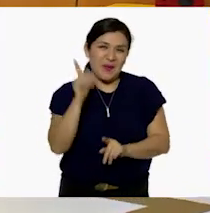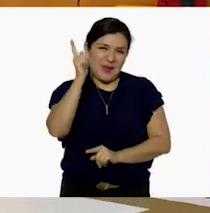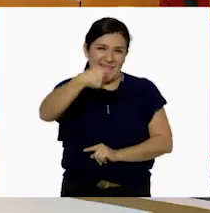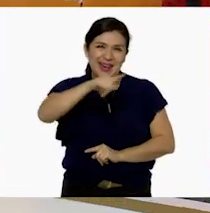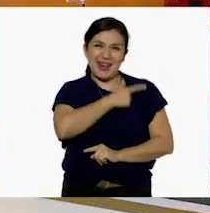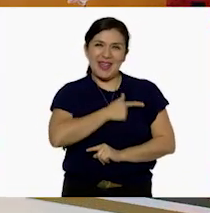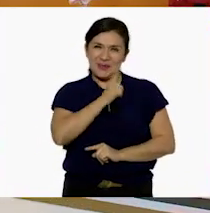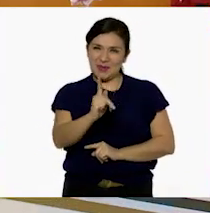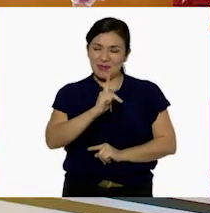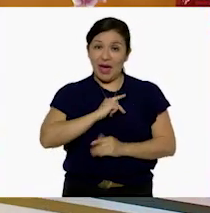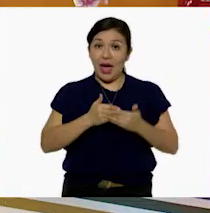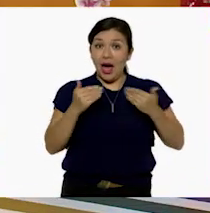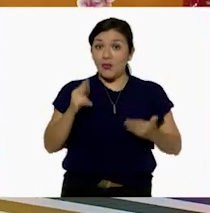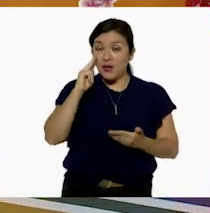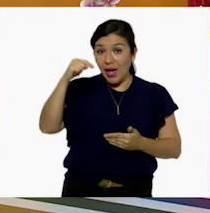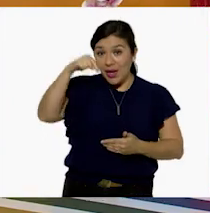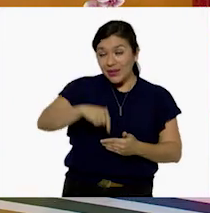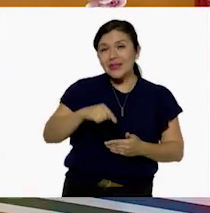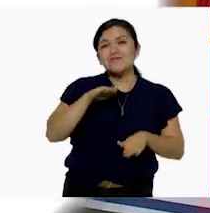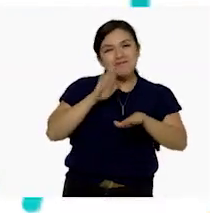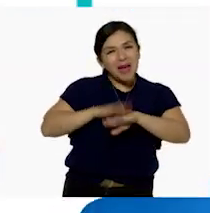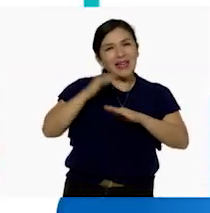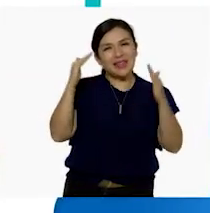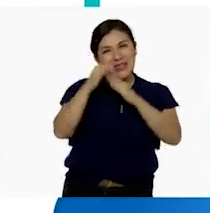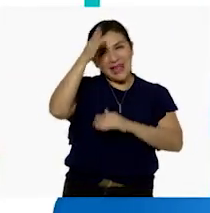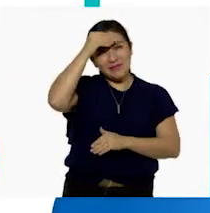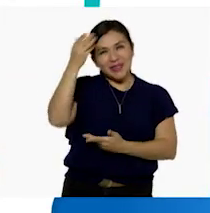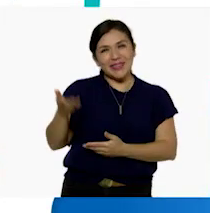nosotros. Continuamos aquí en Aprende en Casa.